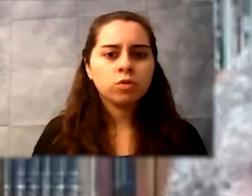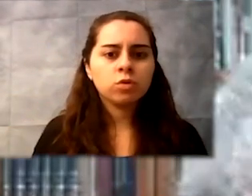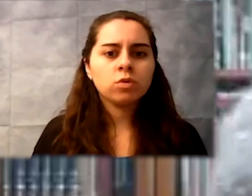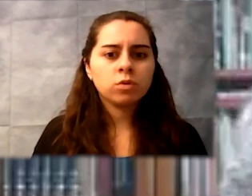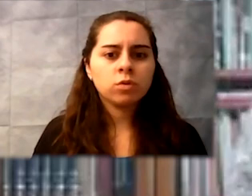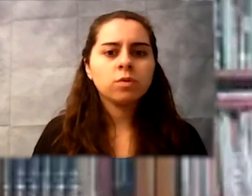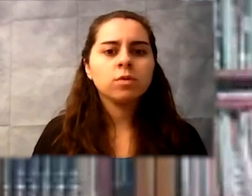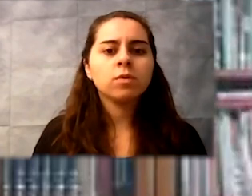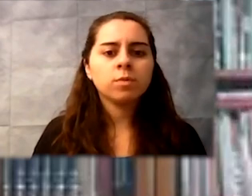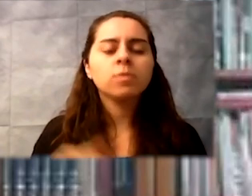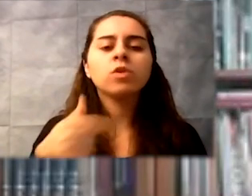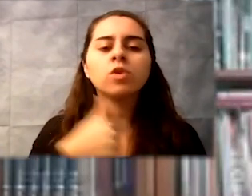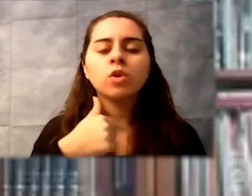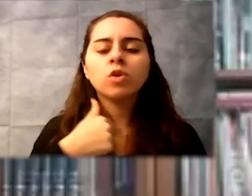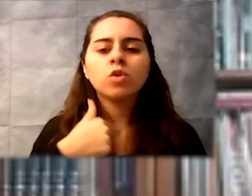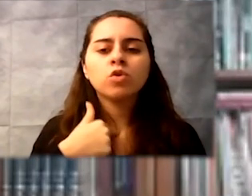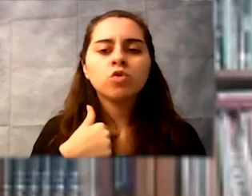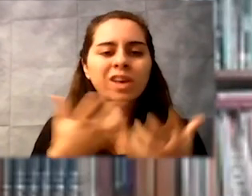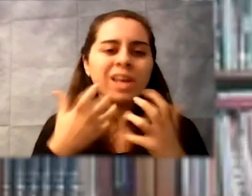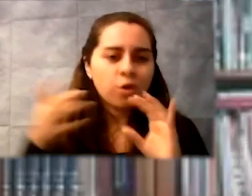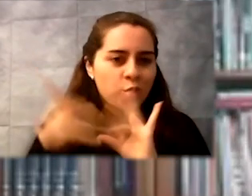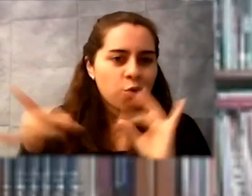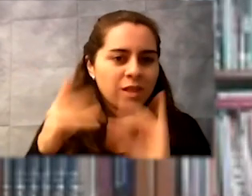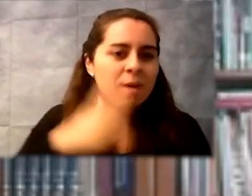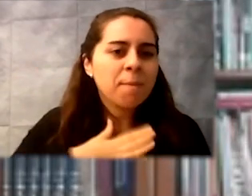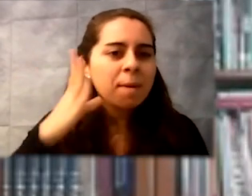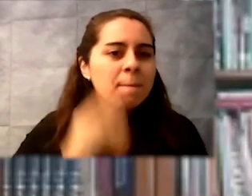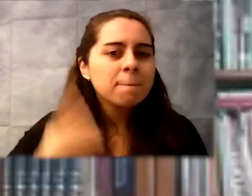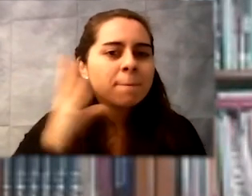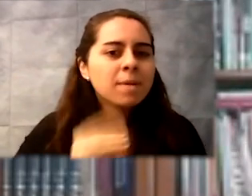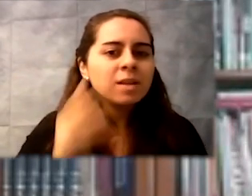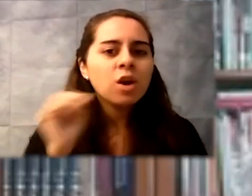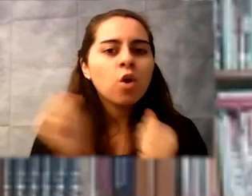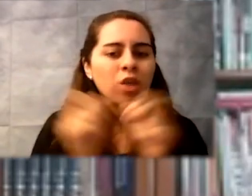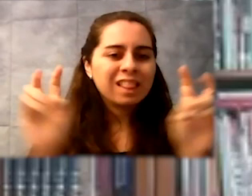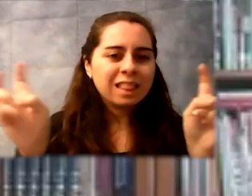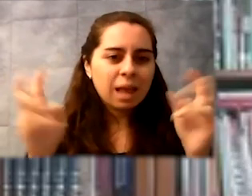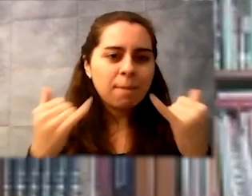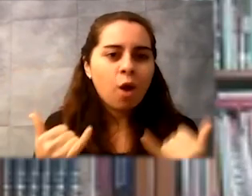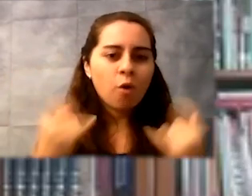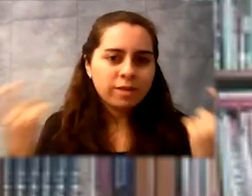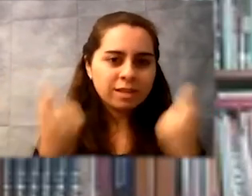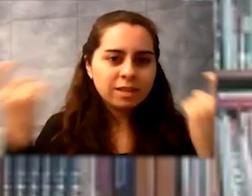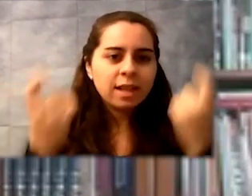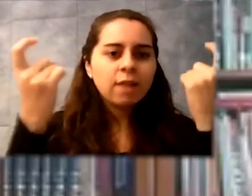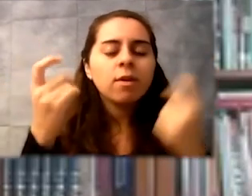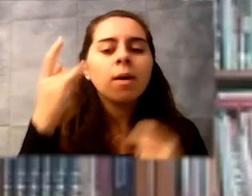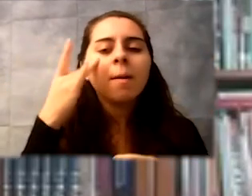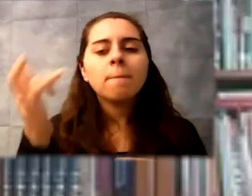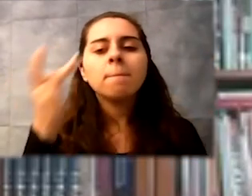reaccionar por ahí y llevarlo hasta la experiencia mía actual, un poco con el tema que se está conmemorando hoy, porque oyendo todo lo que